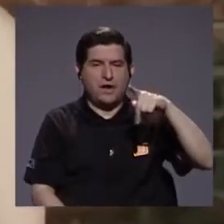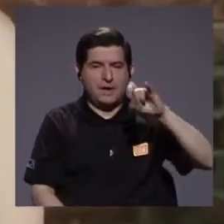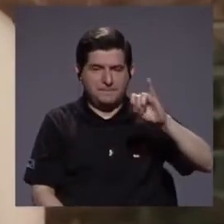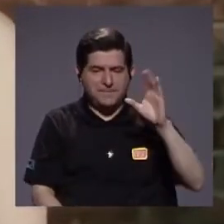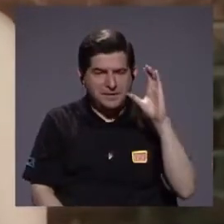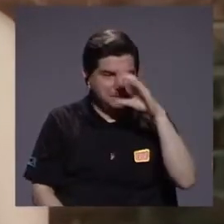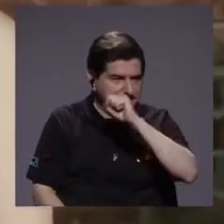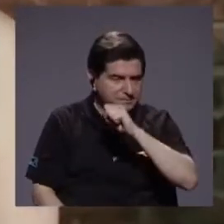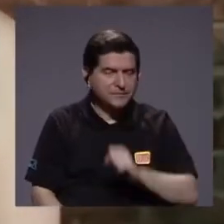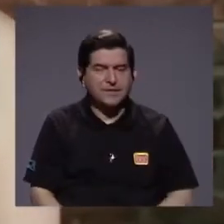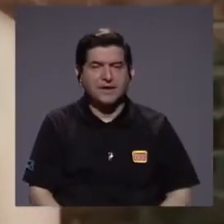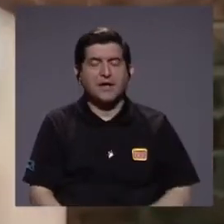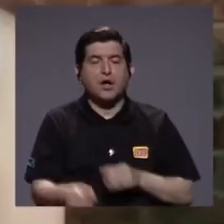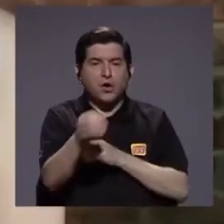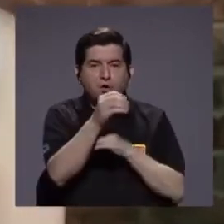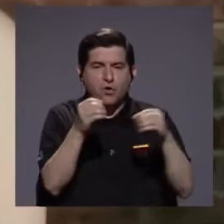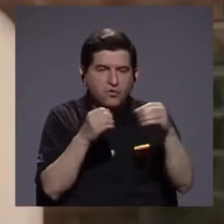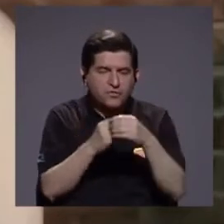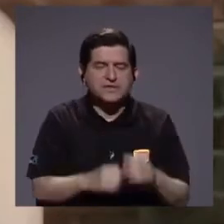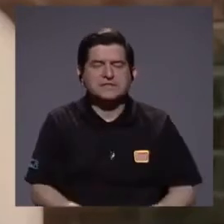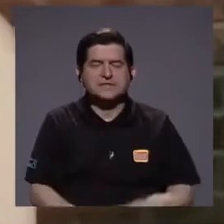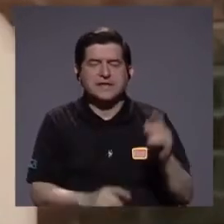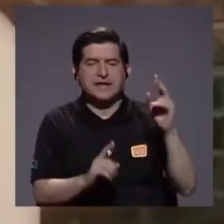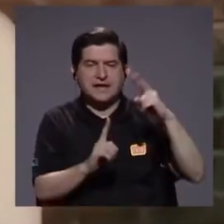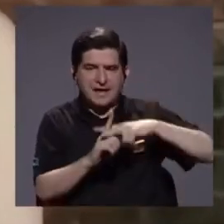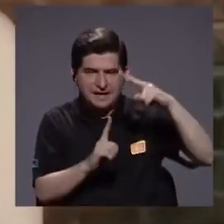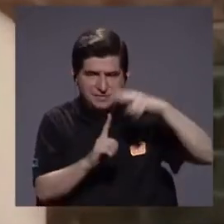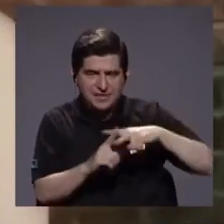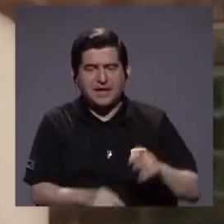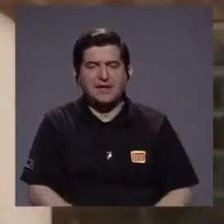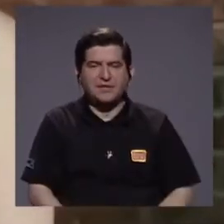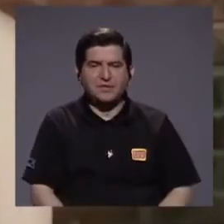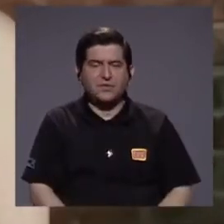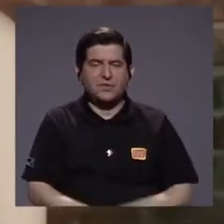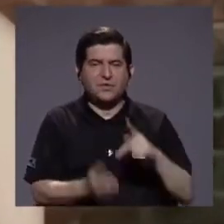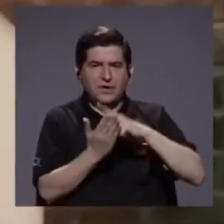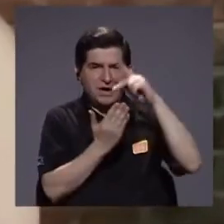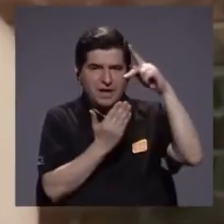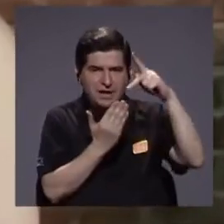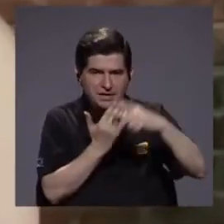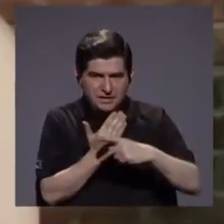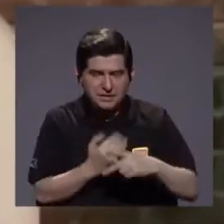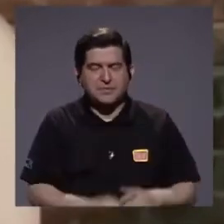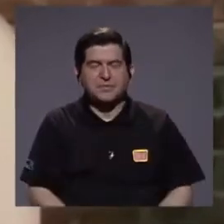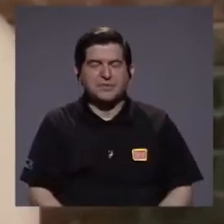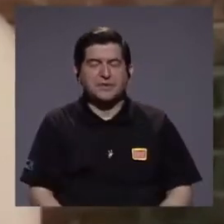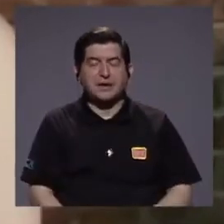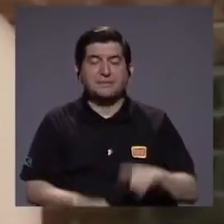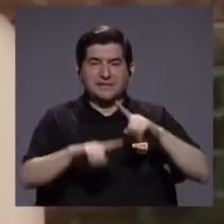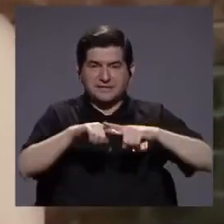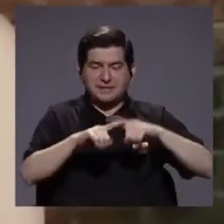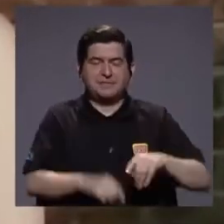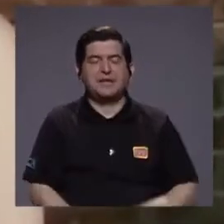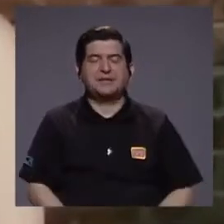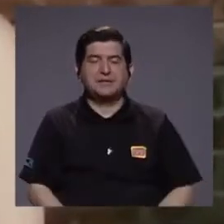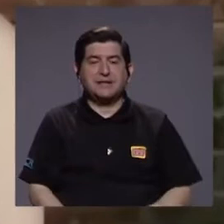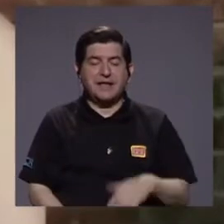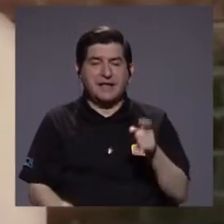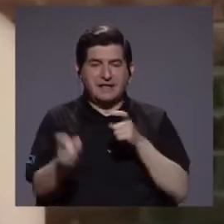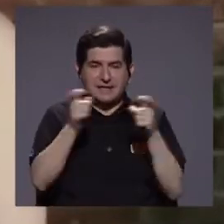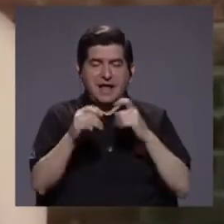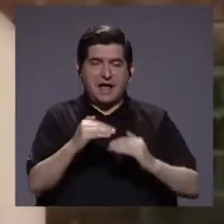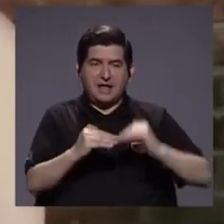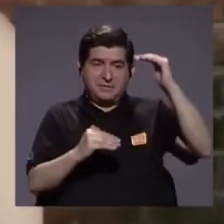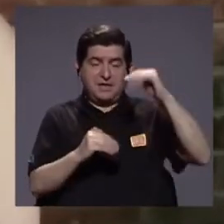La Oficina Ejecutora de Plan de Inversiones, primero que todo, debemos saber que depende de la Administración Superior. Y creo que desde ahí